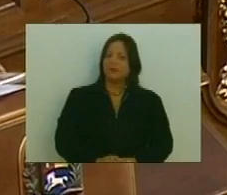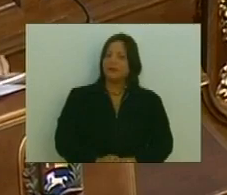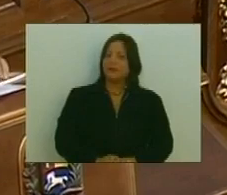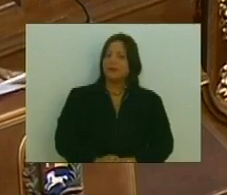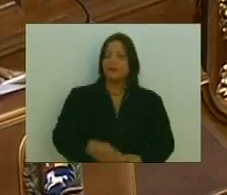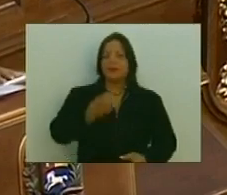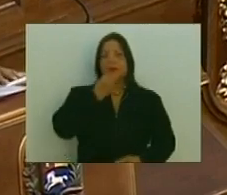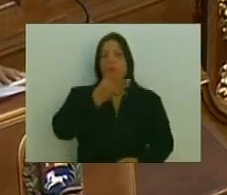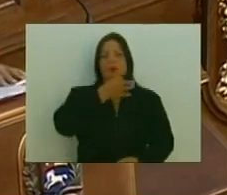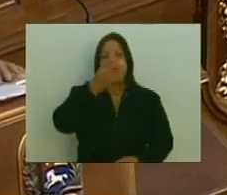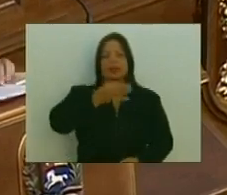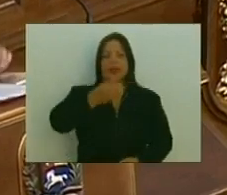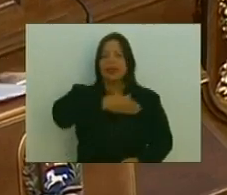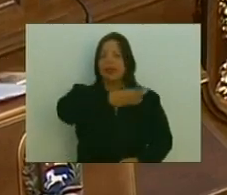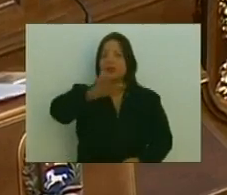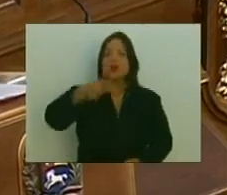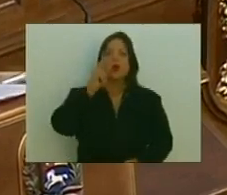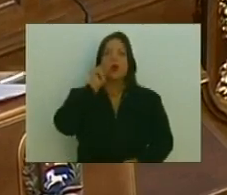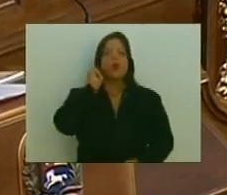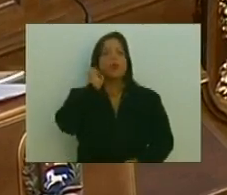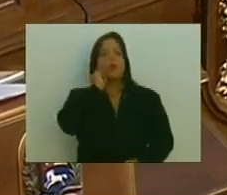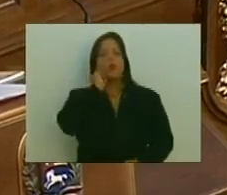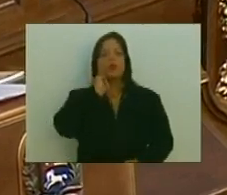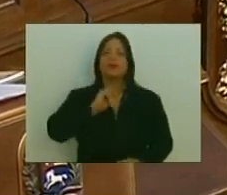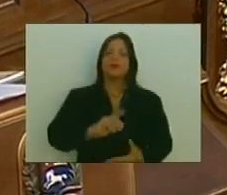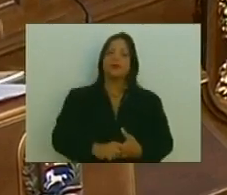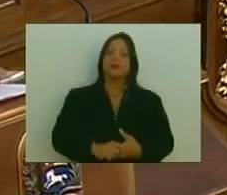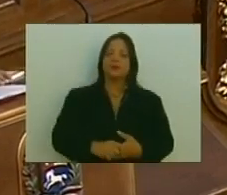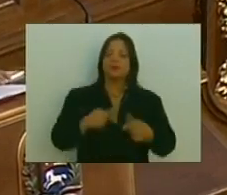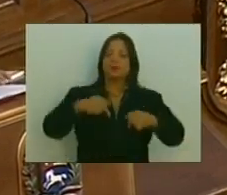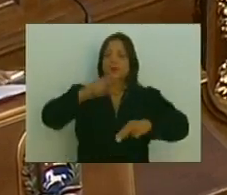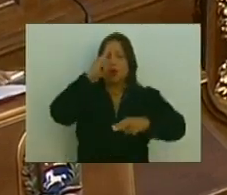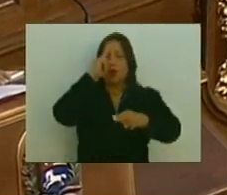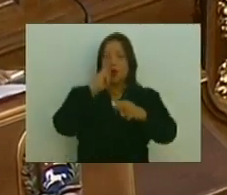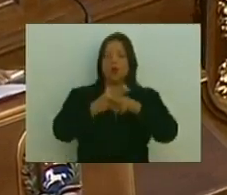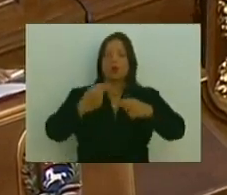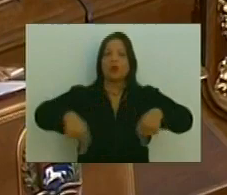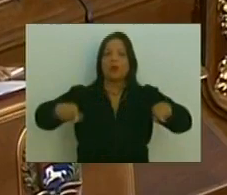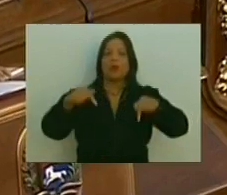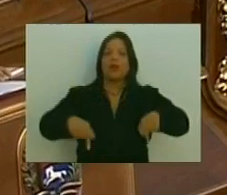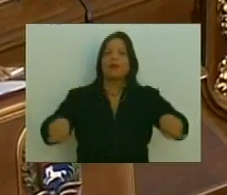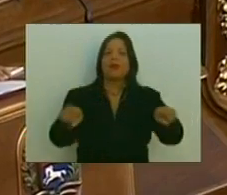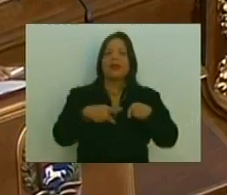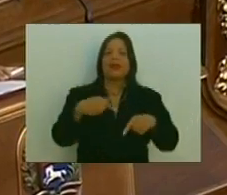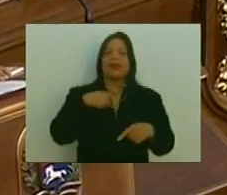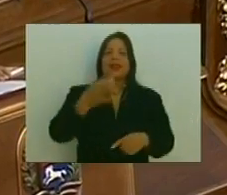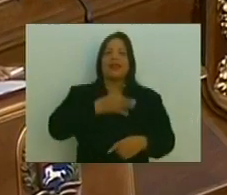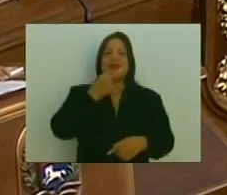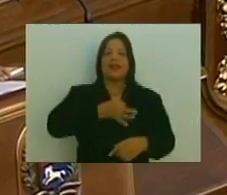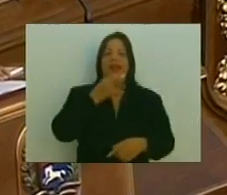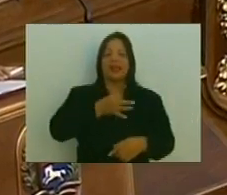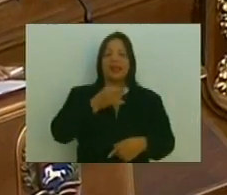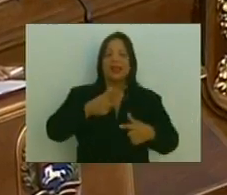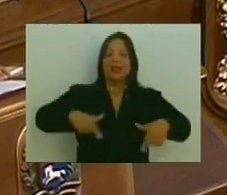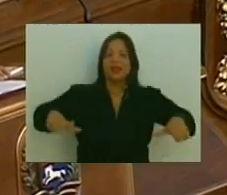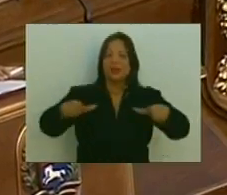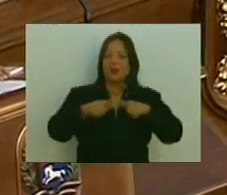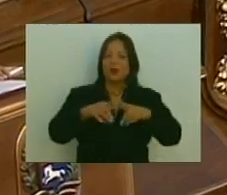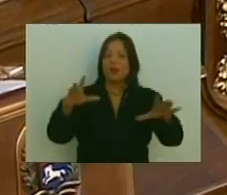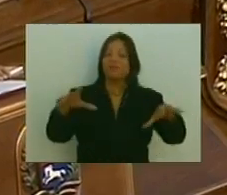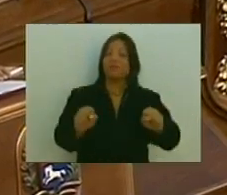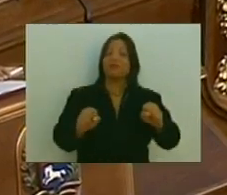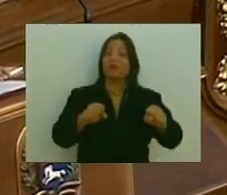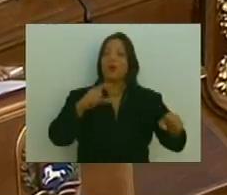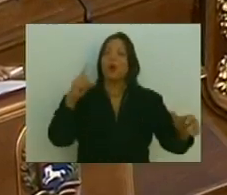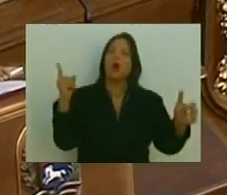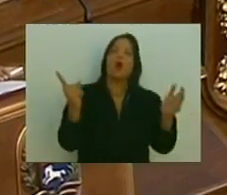Muy buenas tardes, tengan todas y todos. Es para mí un honor estar esta tarde aquí, en este espacio rescatado